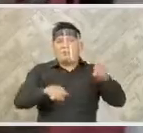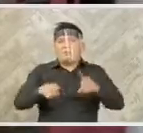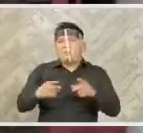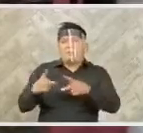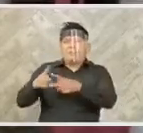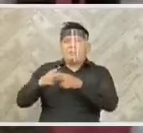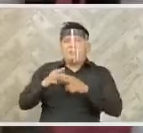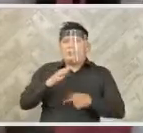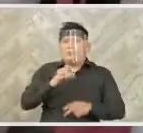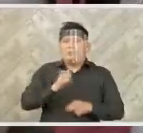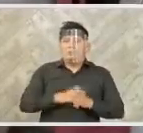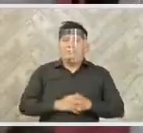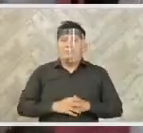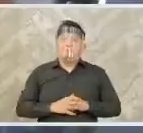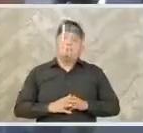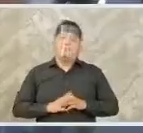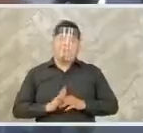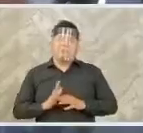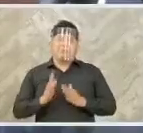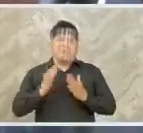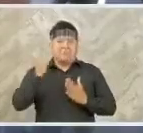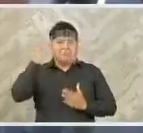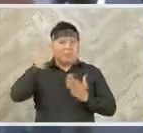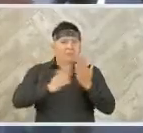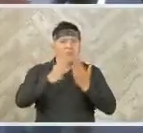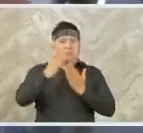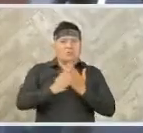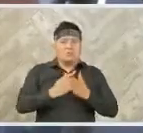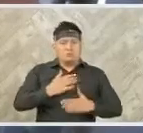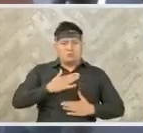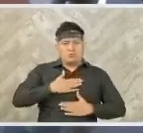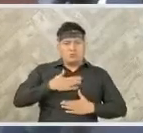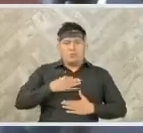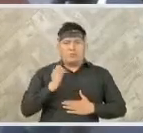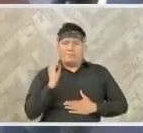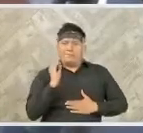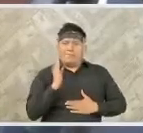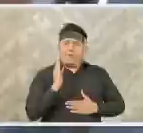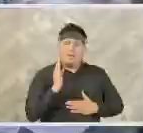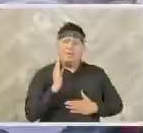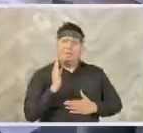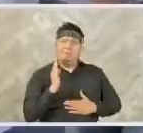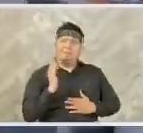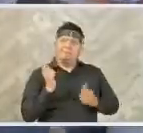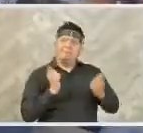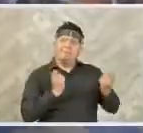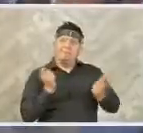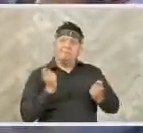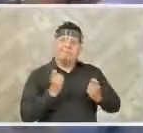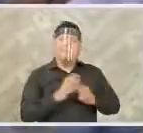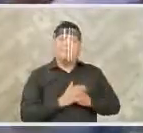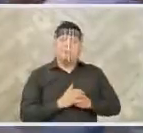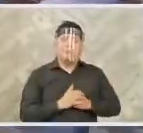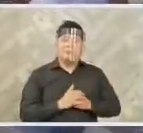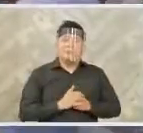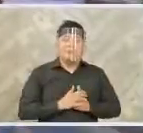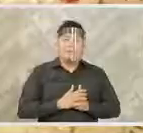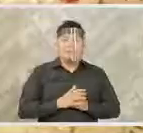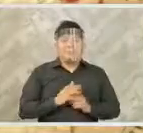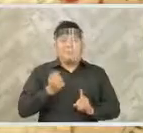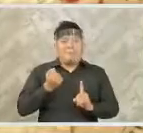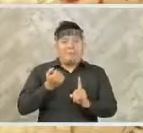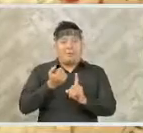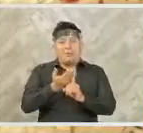llamó Yo Me Bancarizo, en convenio con la Banca de las Oportunidades, que es una entidad de nivel nacional, en el que ya se han impactado